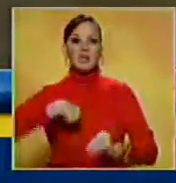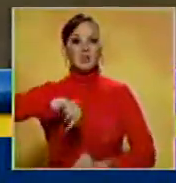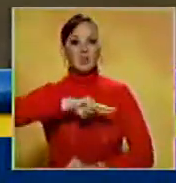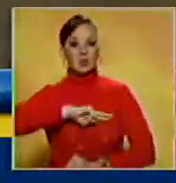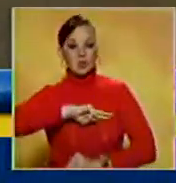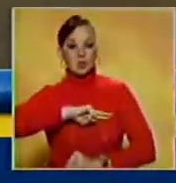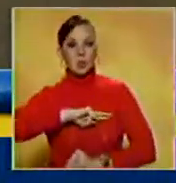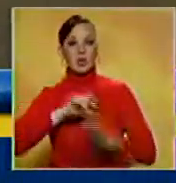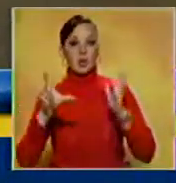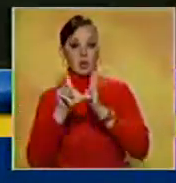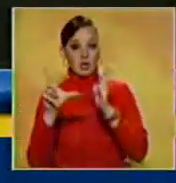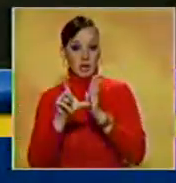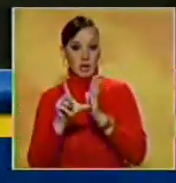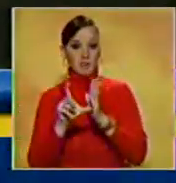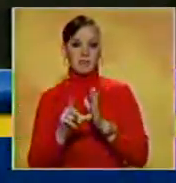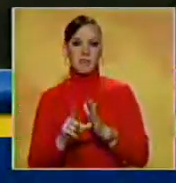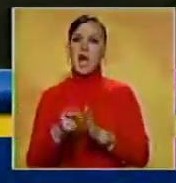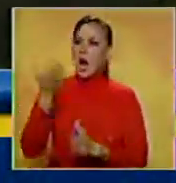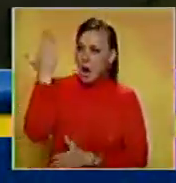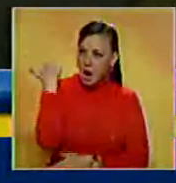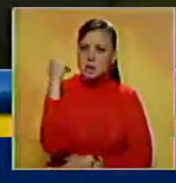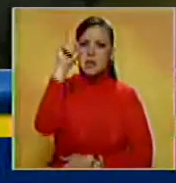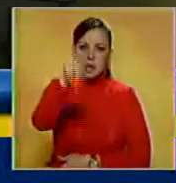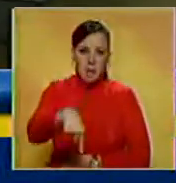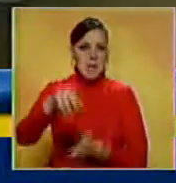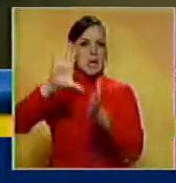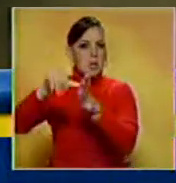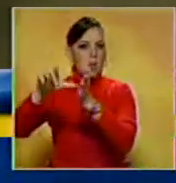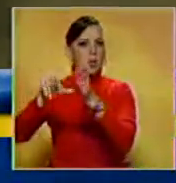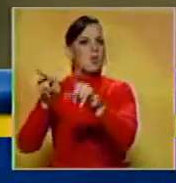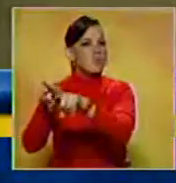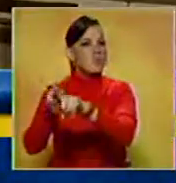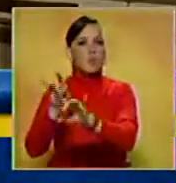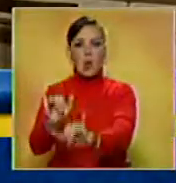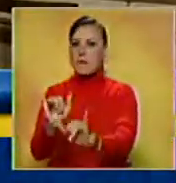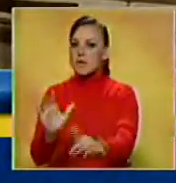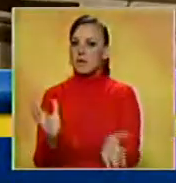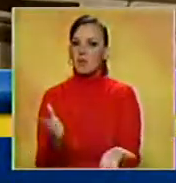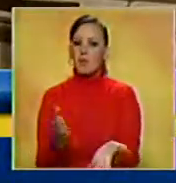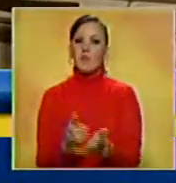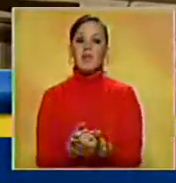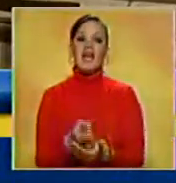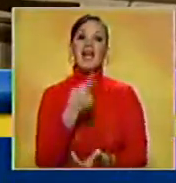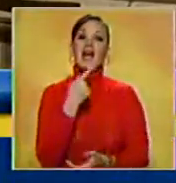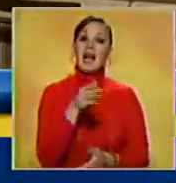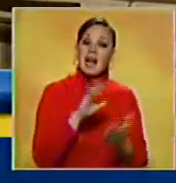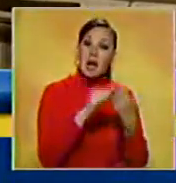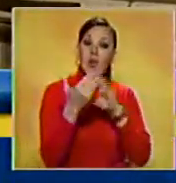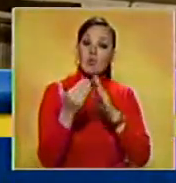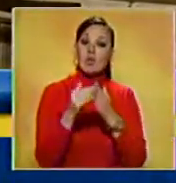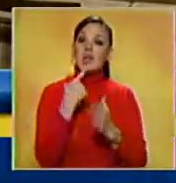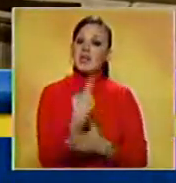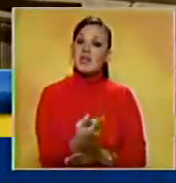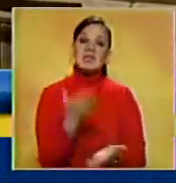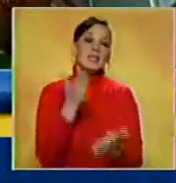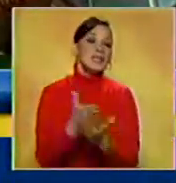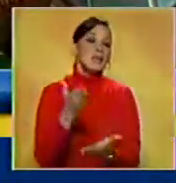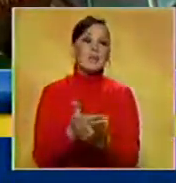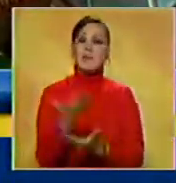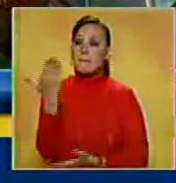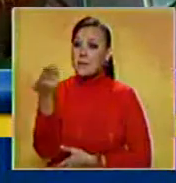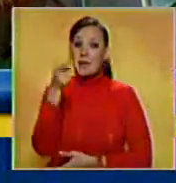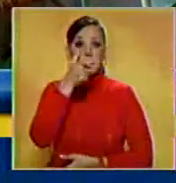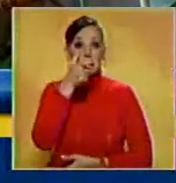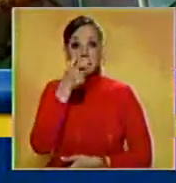colegio es objeto de robo u otras acciones vandálicas. La comunidad asegura que en reiteradas oportunidades han pedido mayor